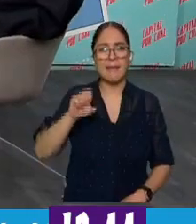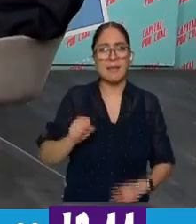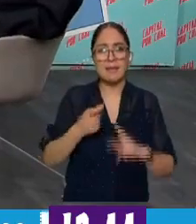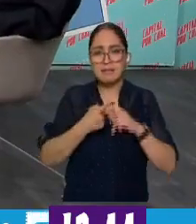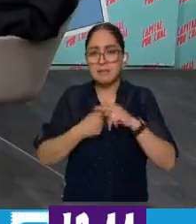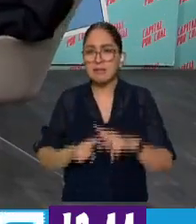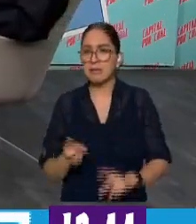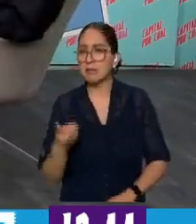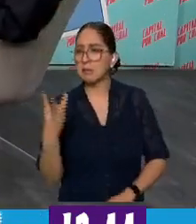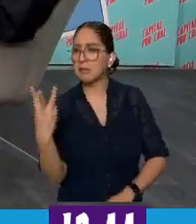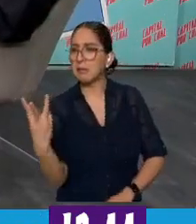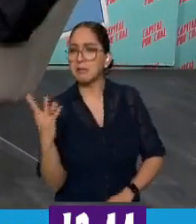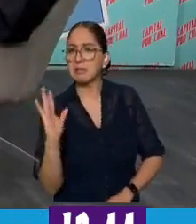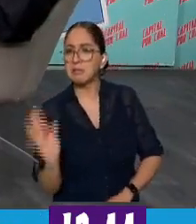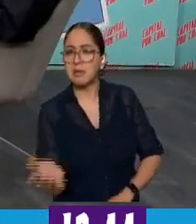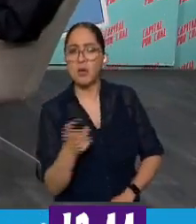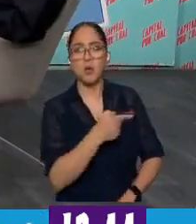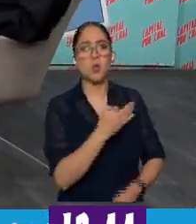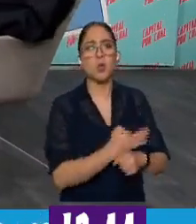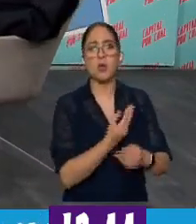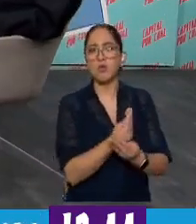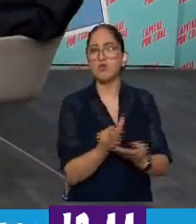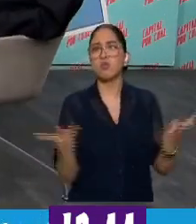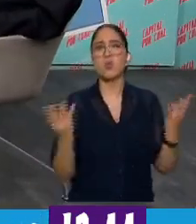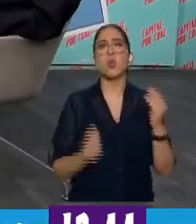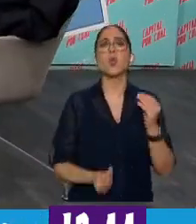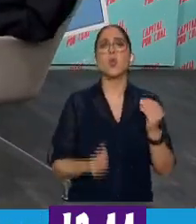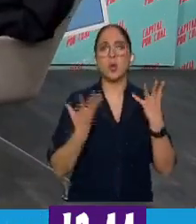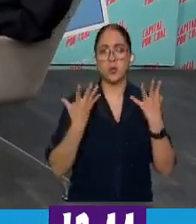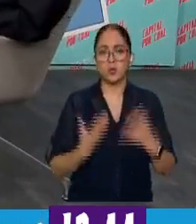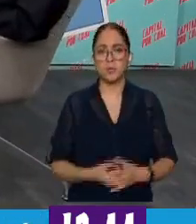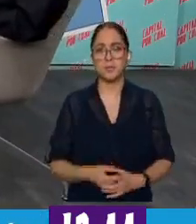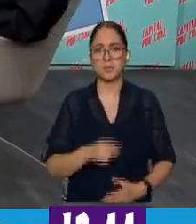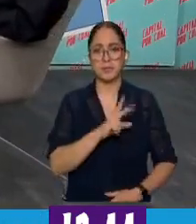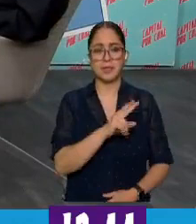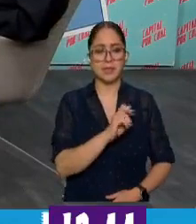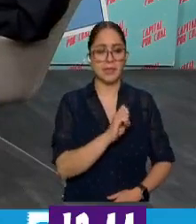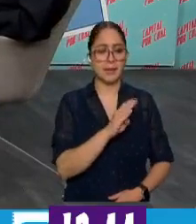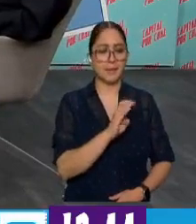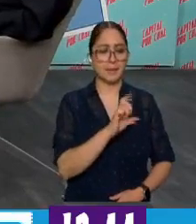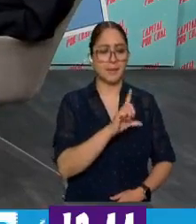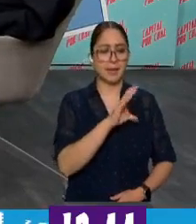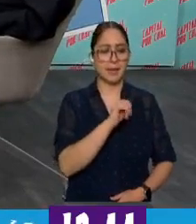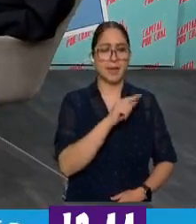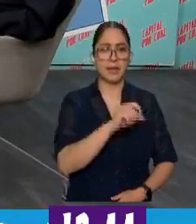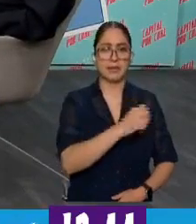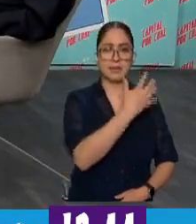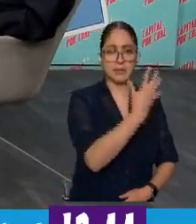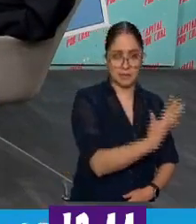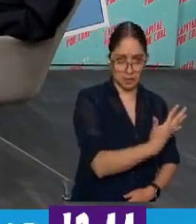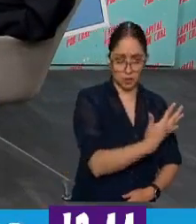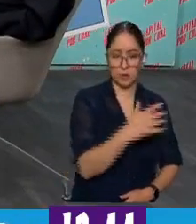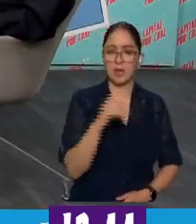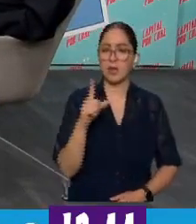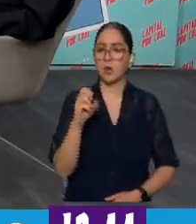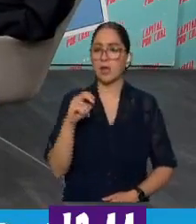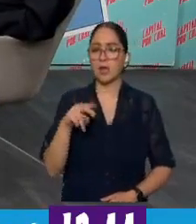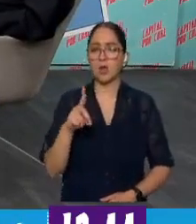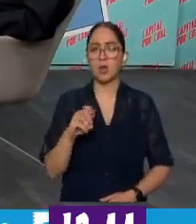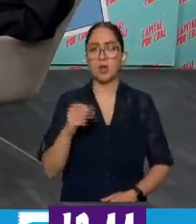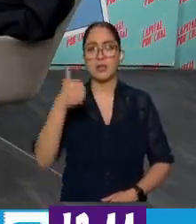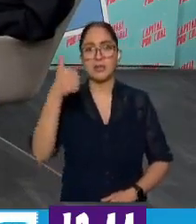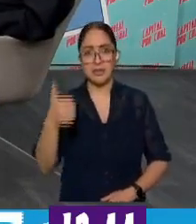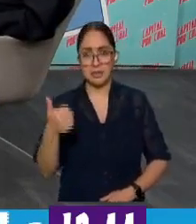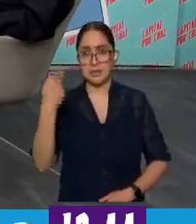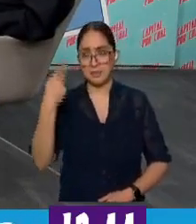y él. ¿Cuántos son? Pues somos Rebel Cats, que somos 5 con Leonardo, 6, pero para el Cantoral